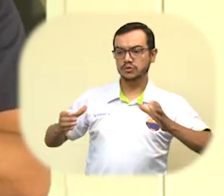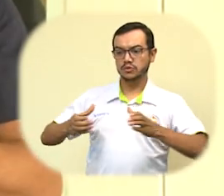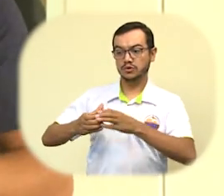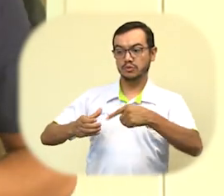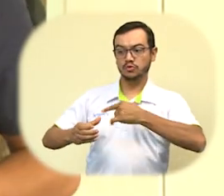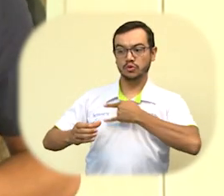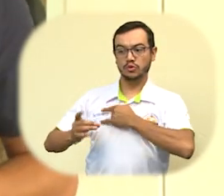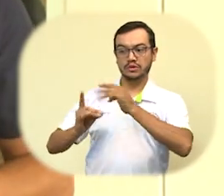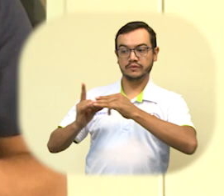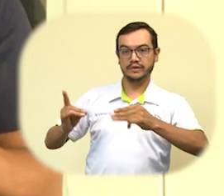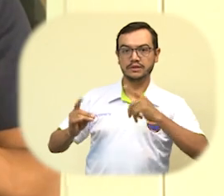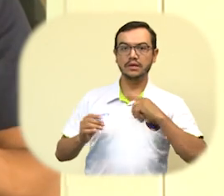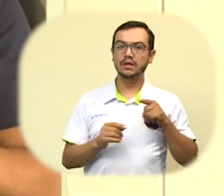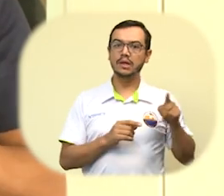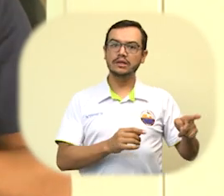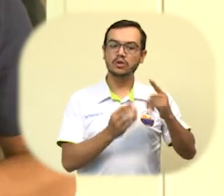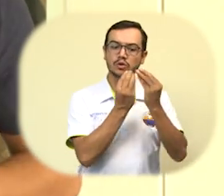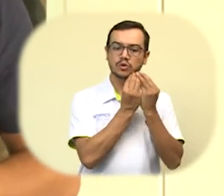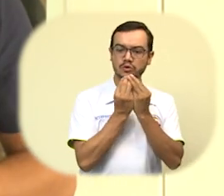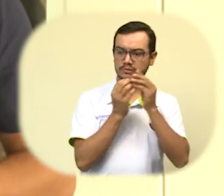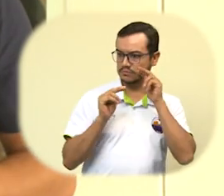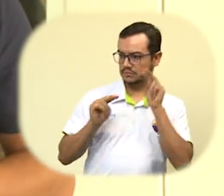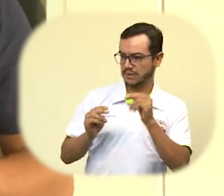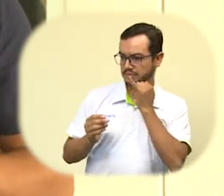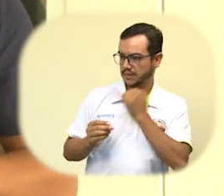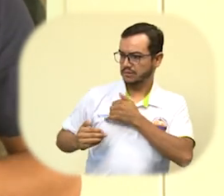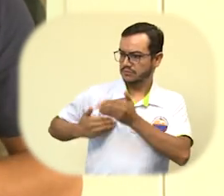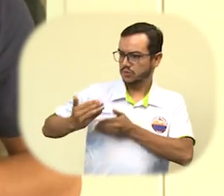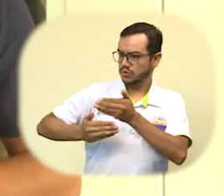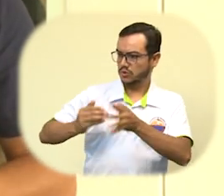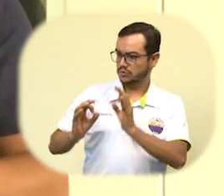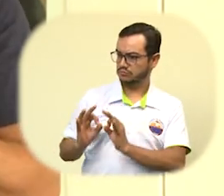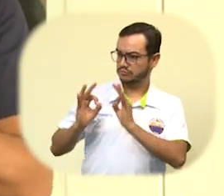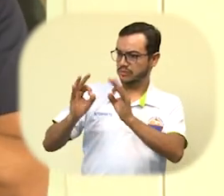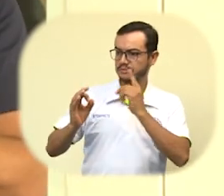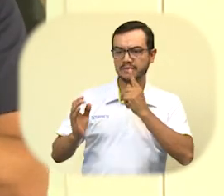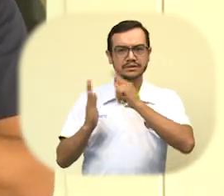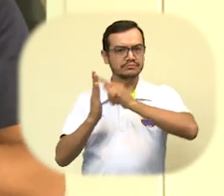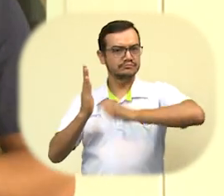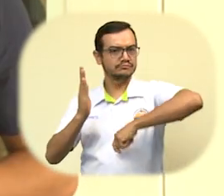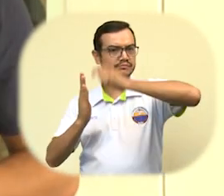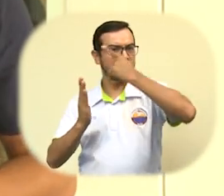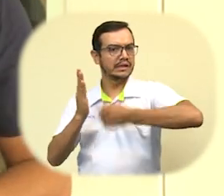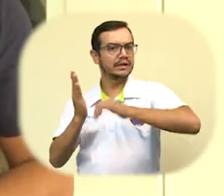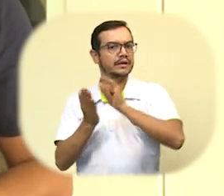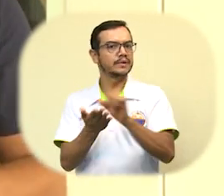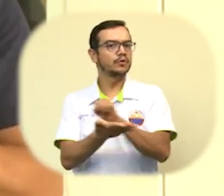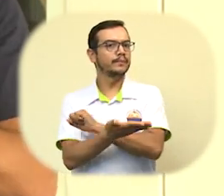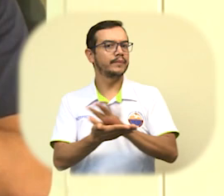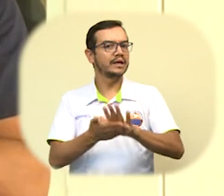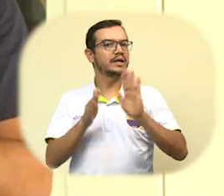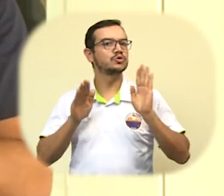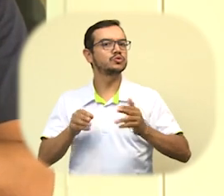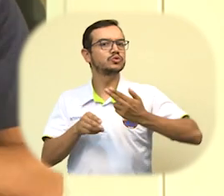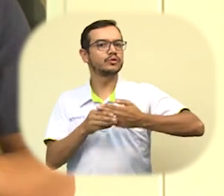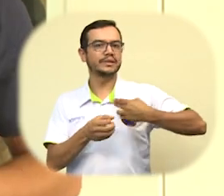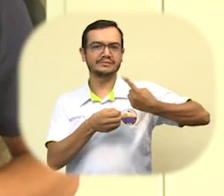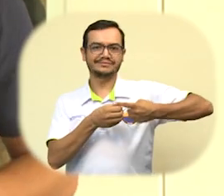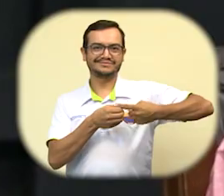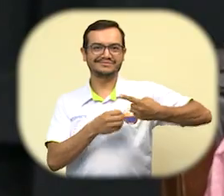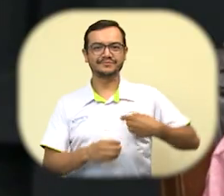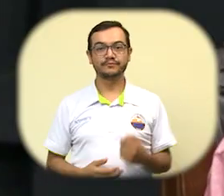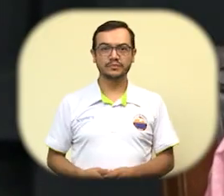Los consejeros superiores conocieron la ruta de reacreditación institucional y se dio visto bueno a la creación de la beca Sierra